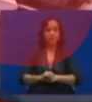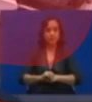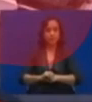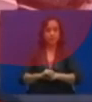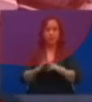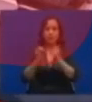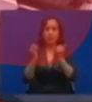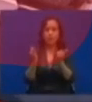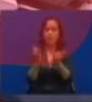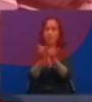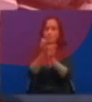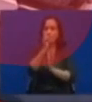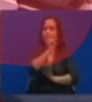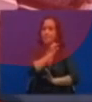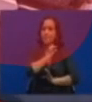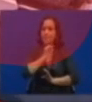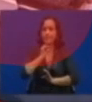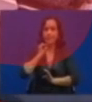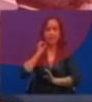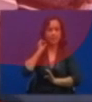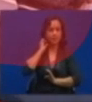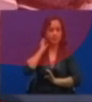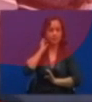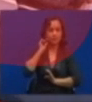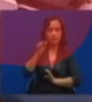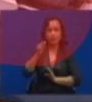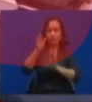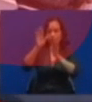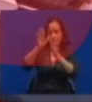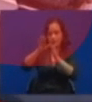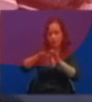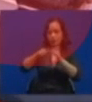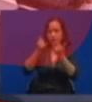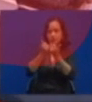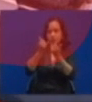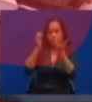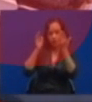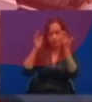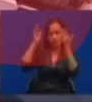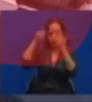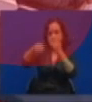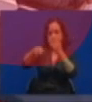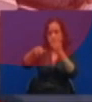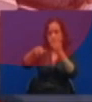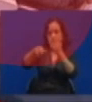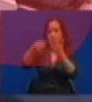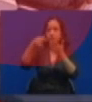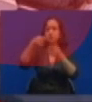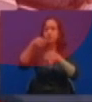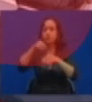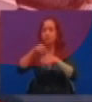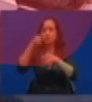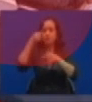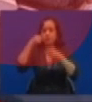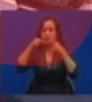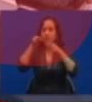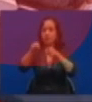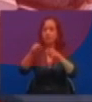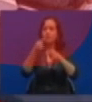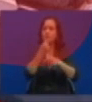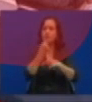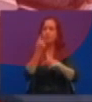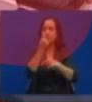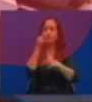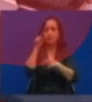sacerdotes que adoran el becerro de oro y que besan los pies el amén en los pies del imperio